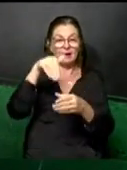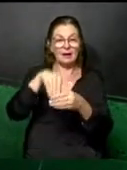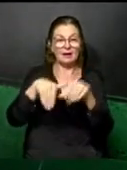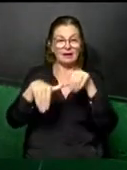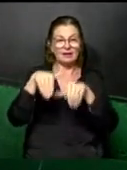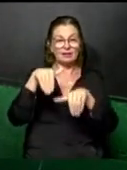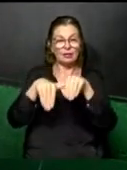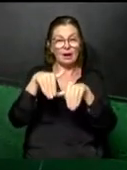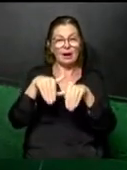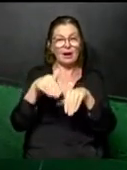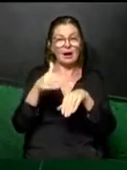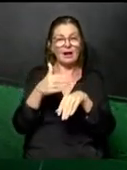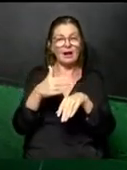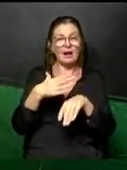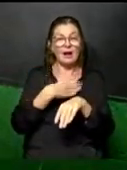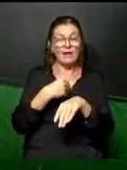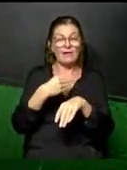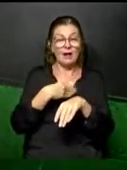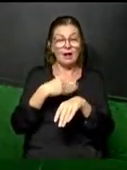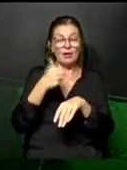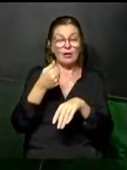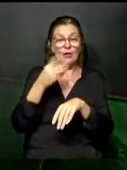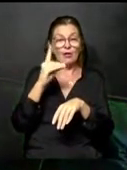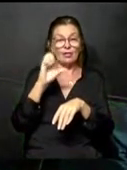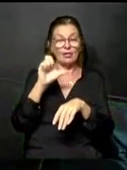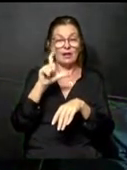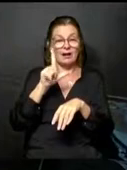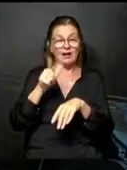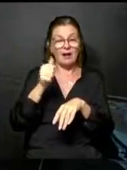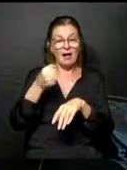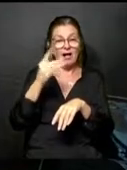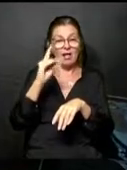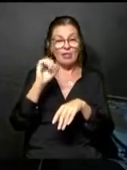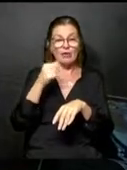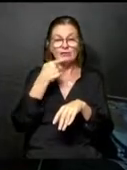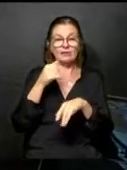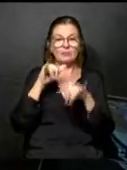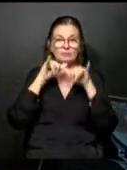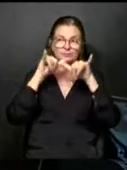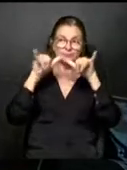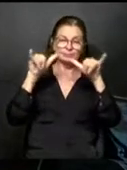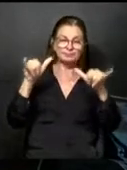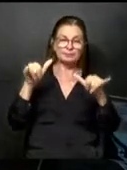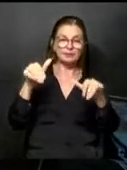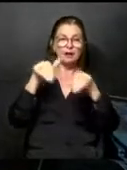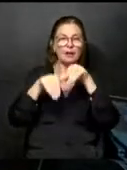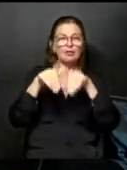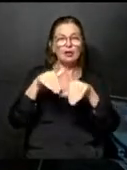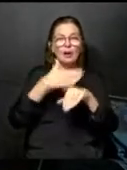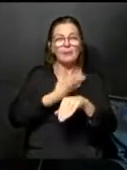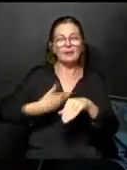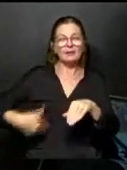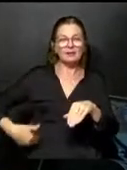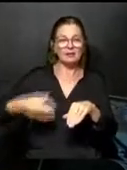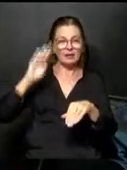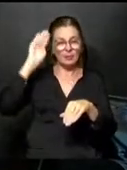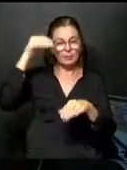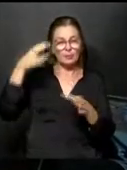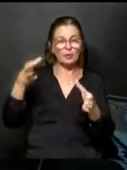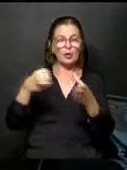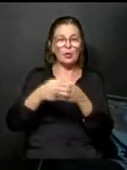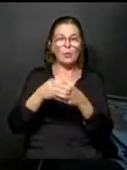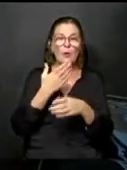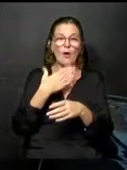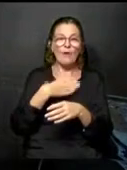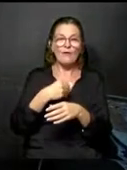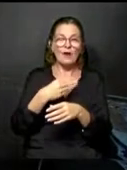el precandidato nacionalista Álvaro Delgado lanzó su campaña finalmente a la presidencia de la República por el Partido Nacional